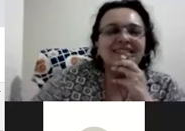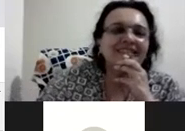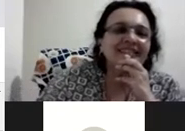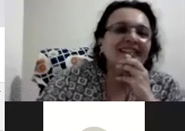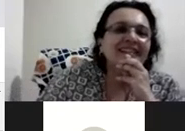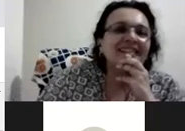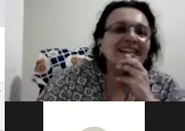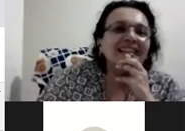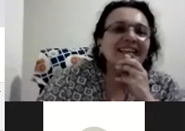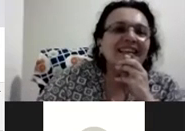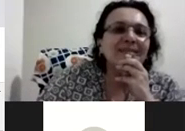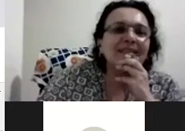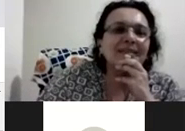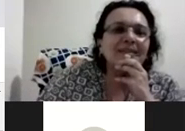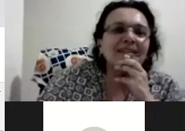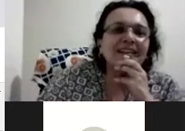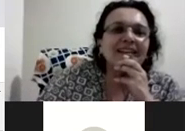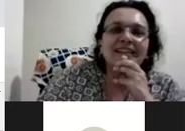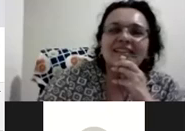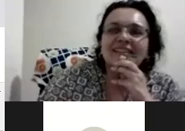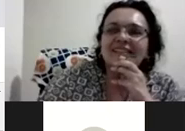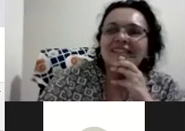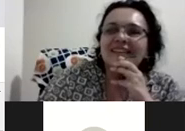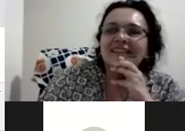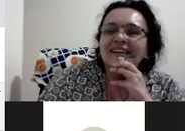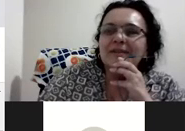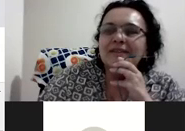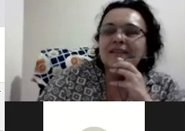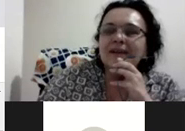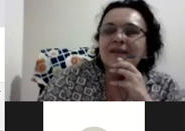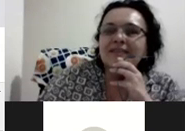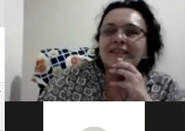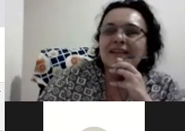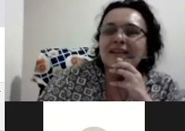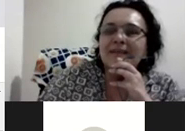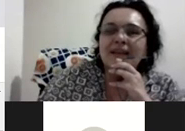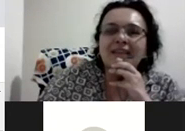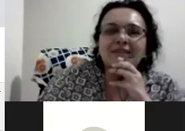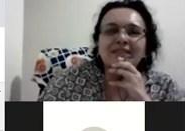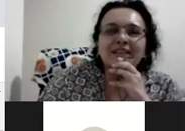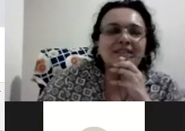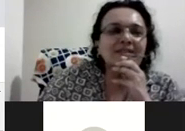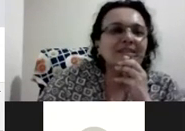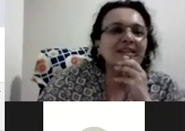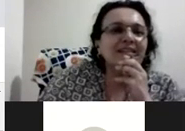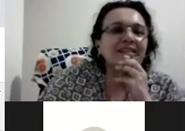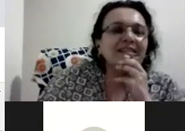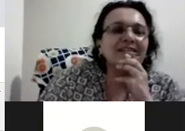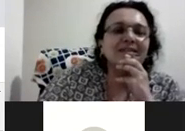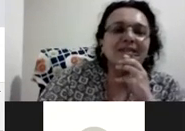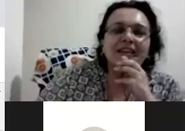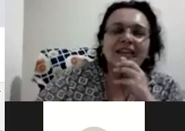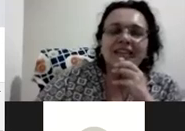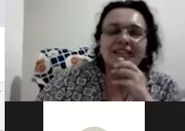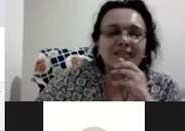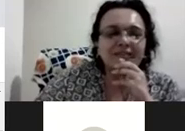es... Es latino, mandémoslo de regreso. Sin embargo, dicen que el Biden no está